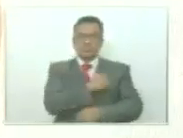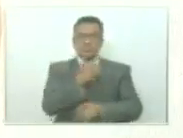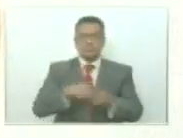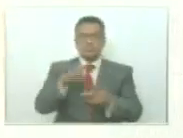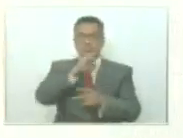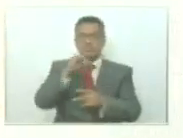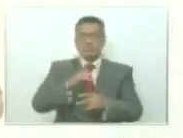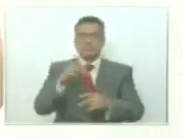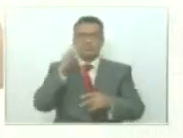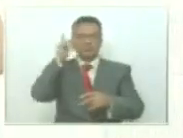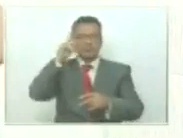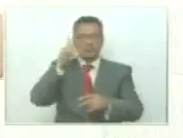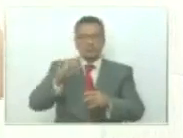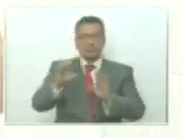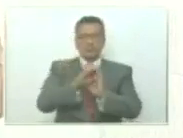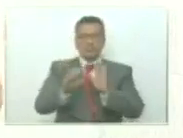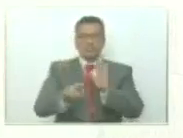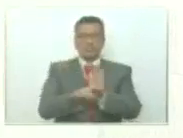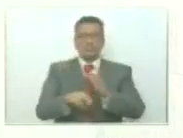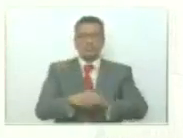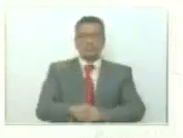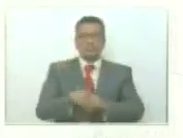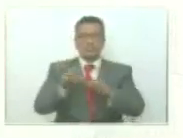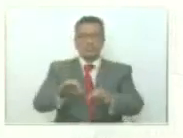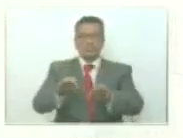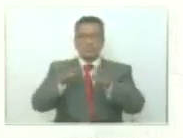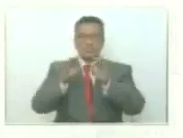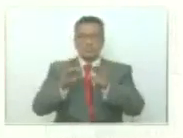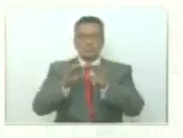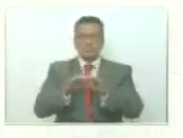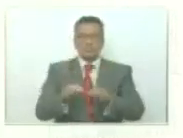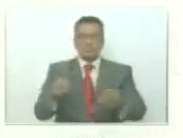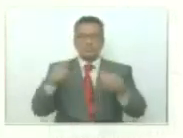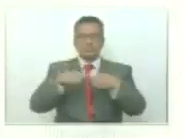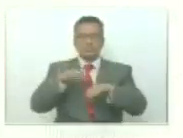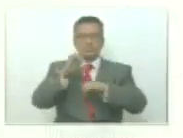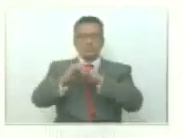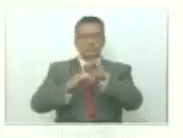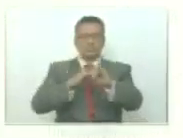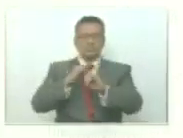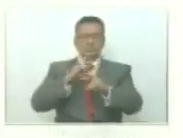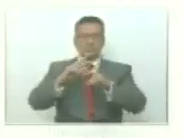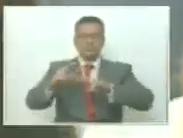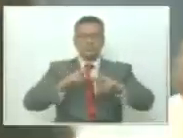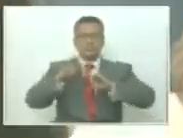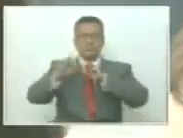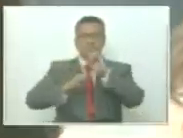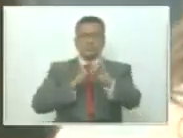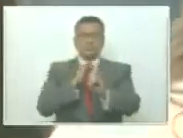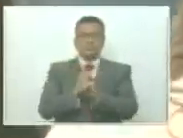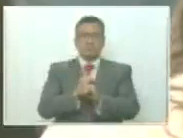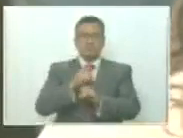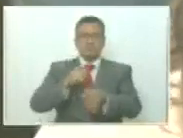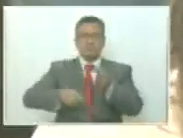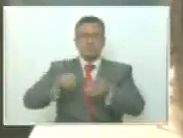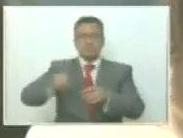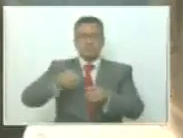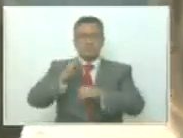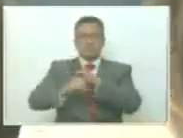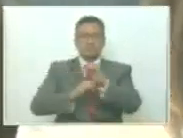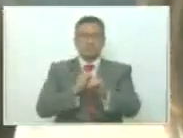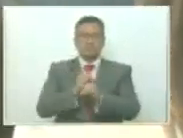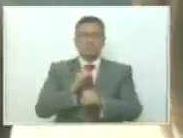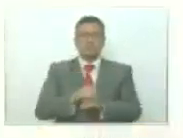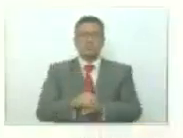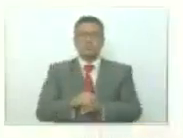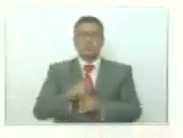en Derecho Constitucional, especialista en Relaciones Internacionales y Derecho Penal